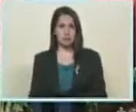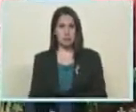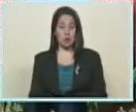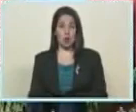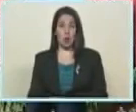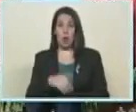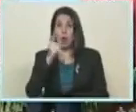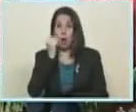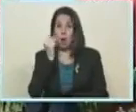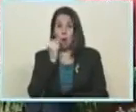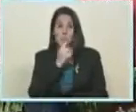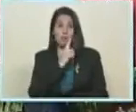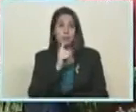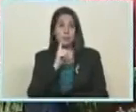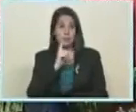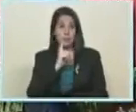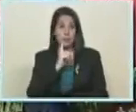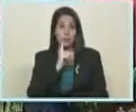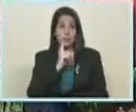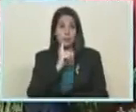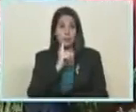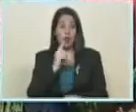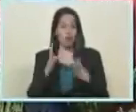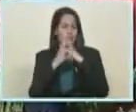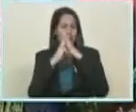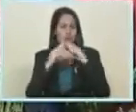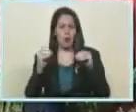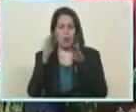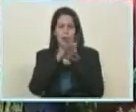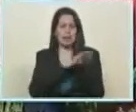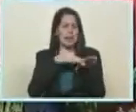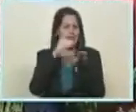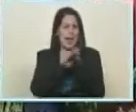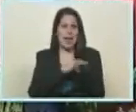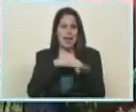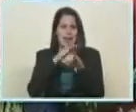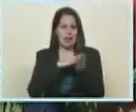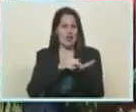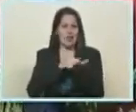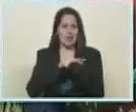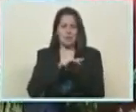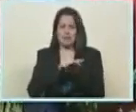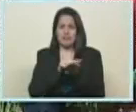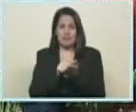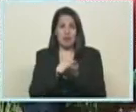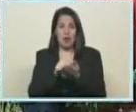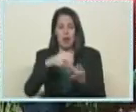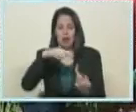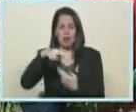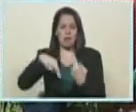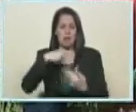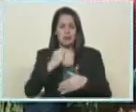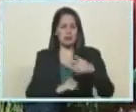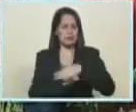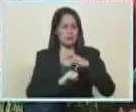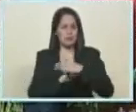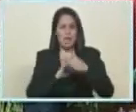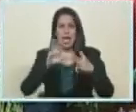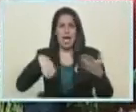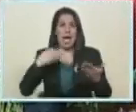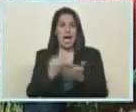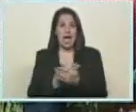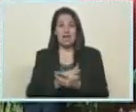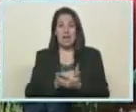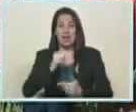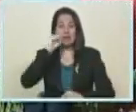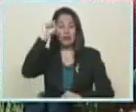Odulio Blanco. Con todo el cariño y rodilla en tierra, con esta revolución, hasta la